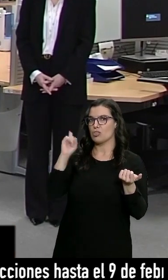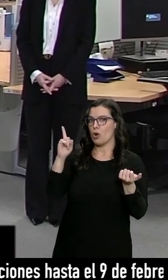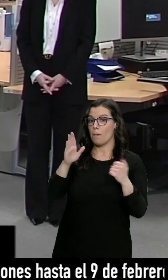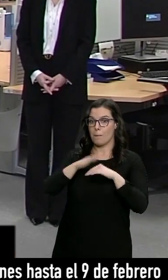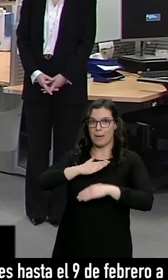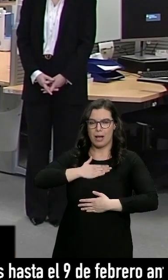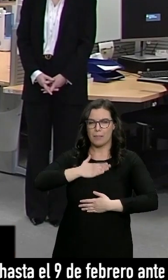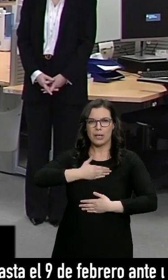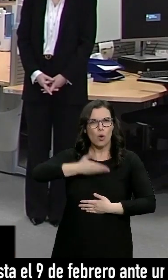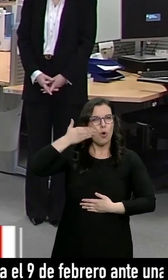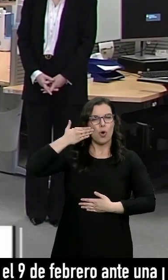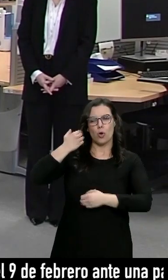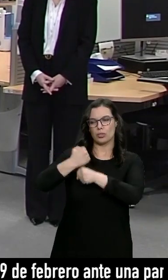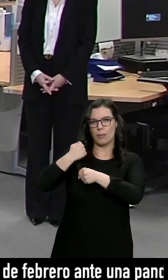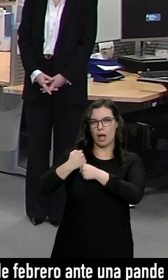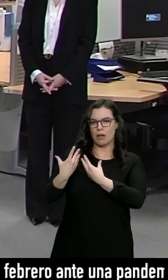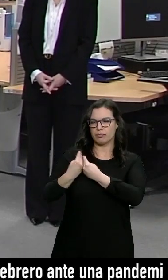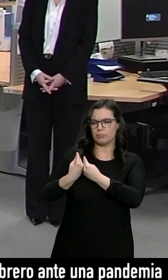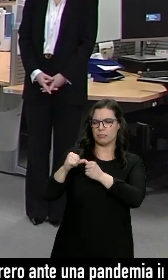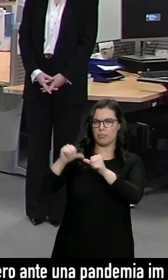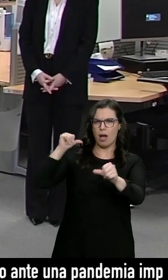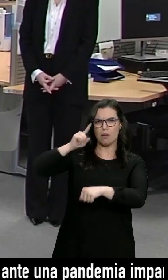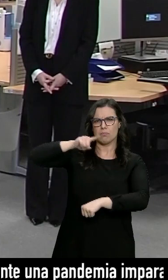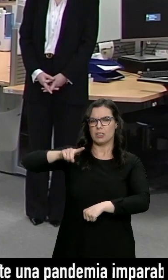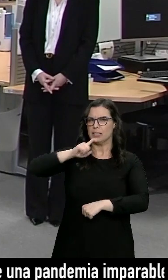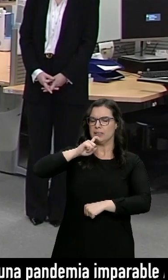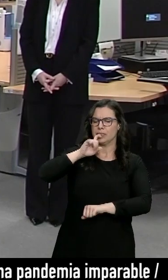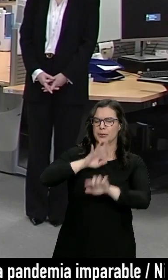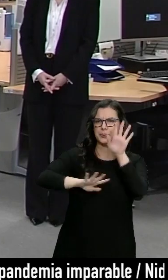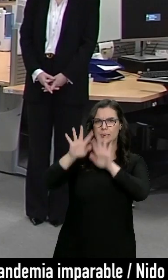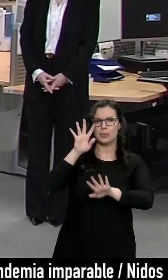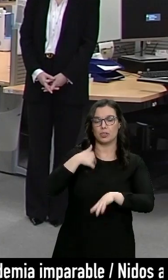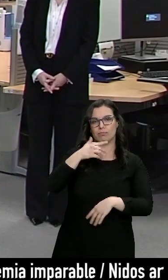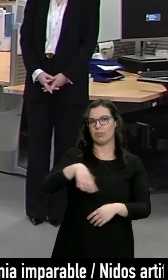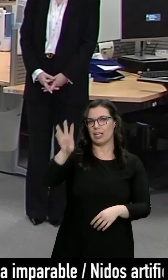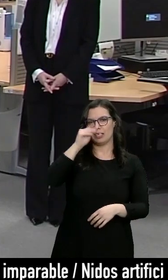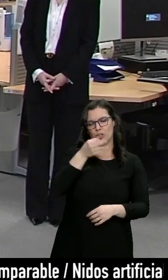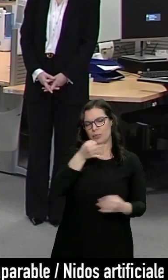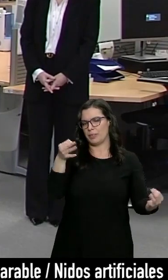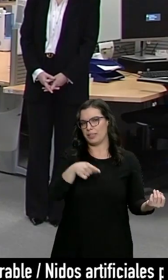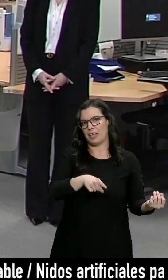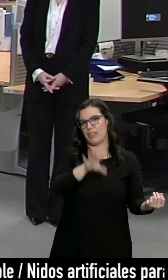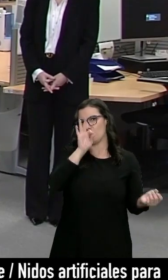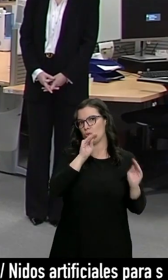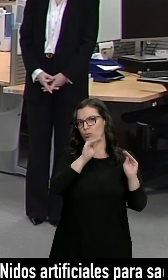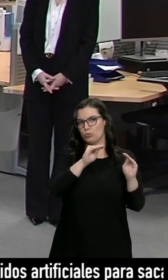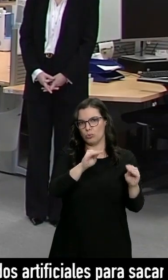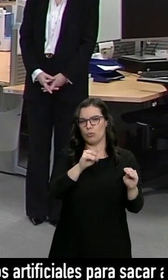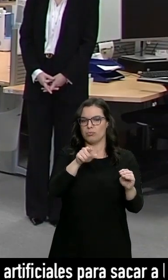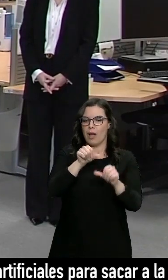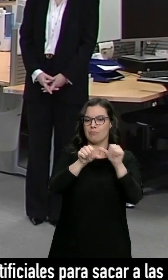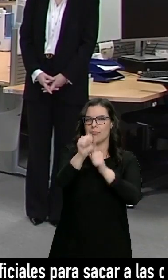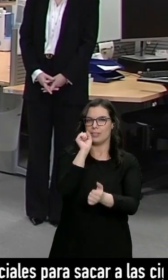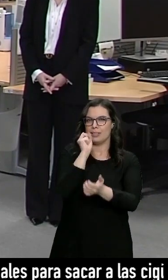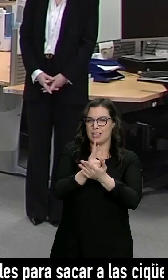poder trabajar contigo codo con codo en estos meses tan difíciles, tan complejos. Entiendo perfectamente tu decisión. El desafío que tienes